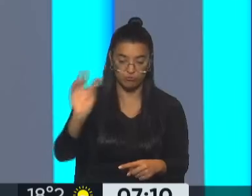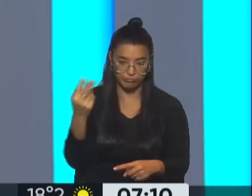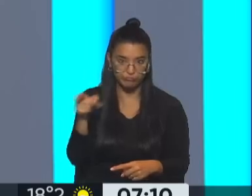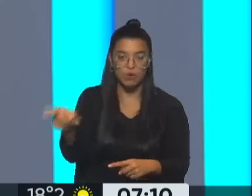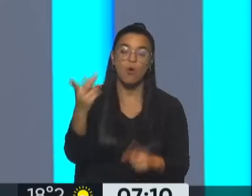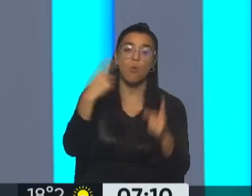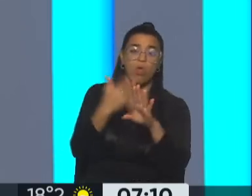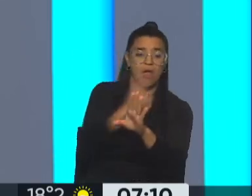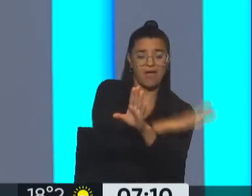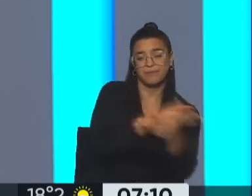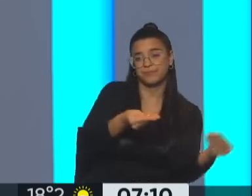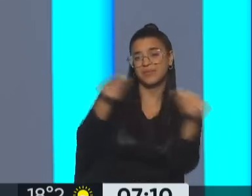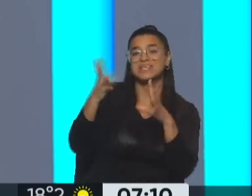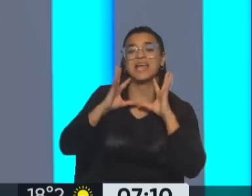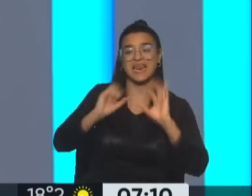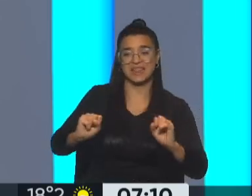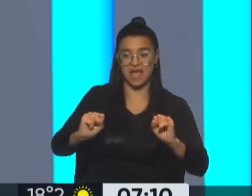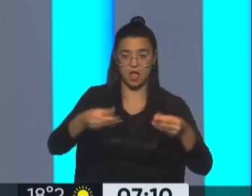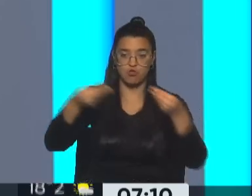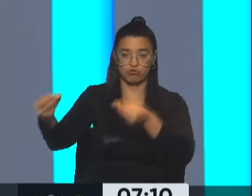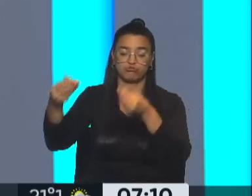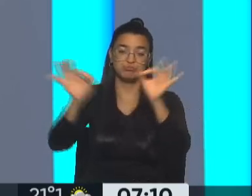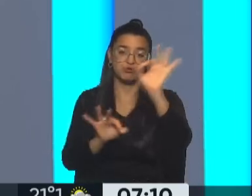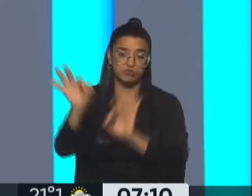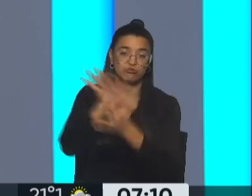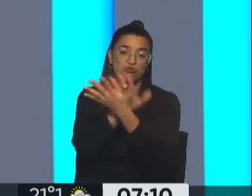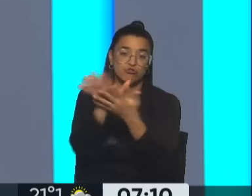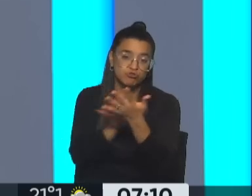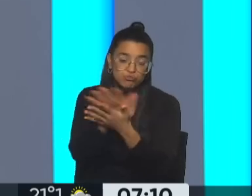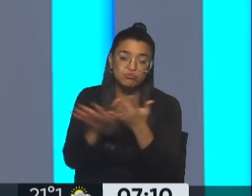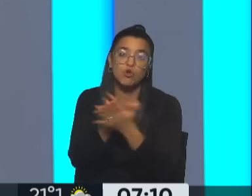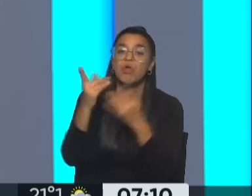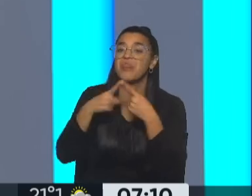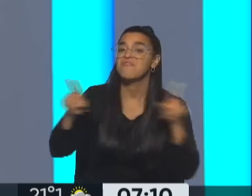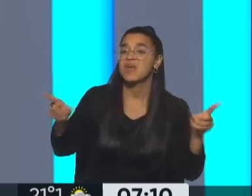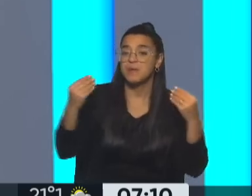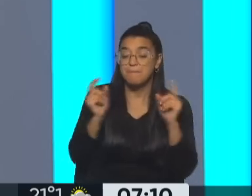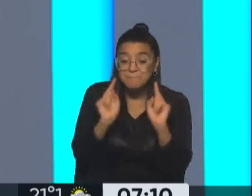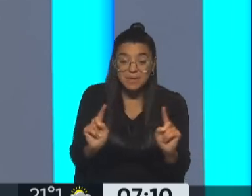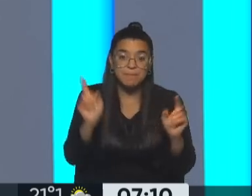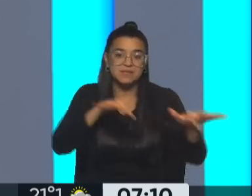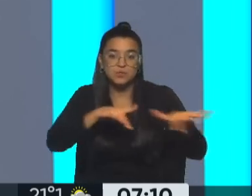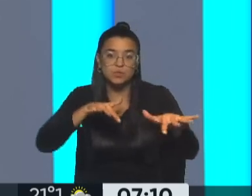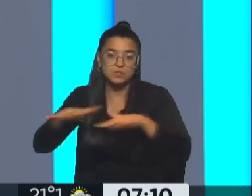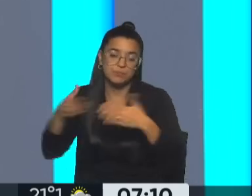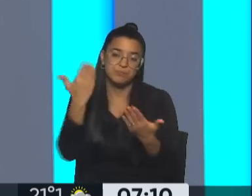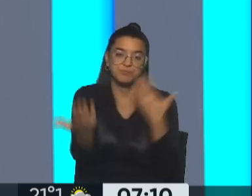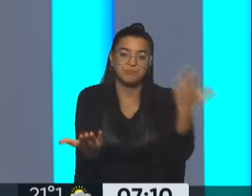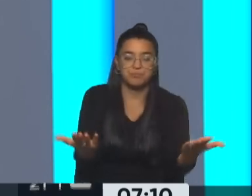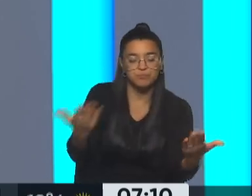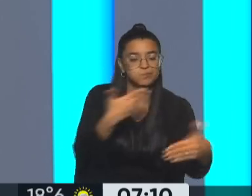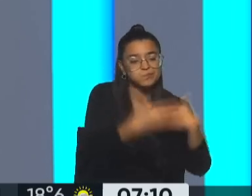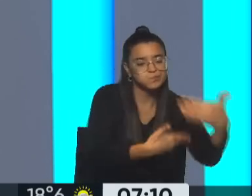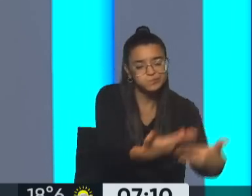le acercaban los secretarios proyectos de resolución diferentes para un mismo caso, lo podemos procesar por